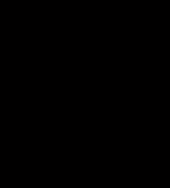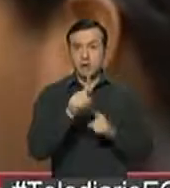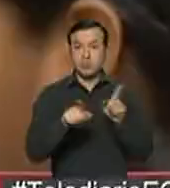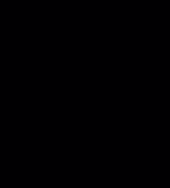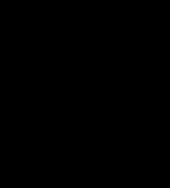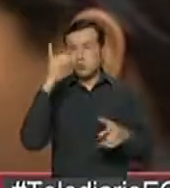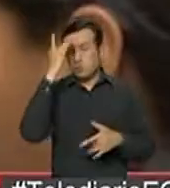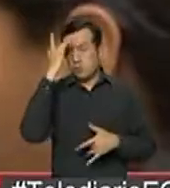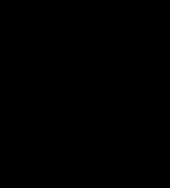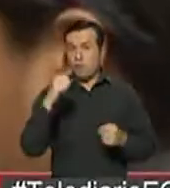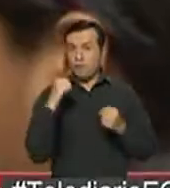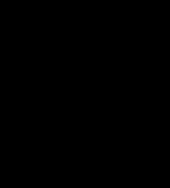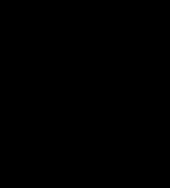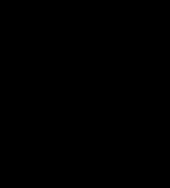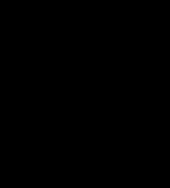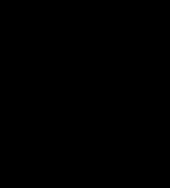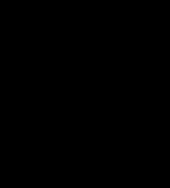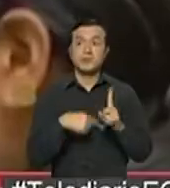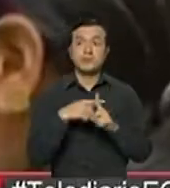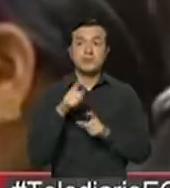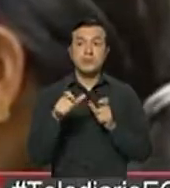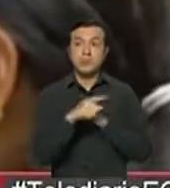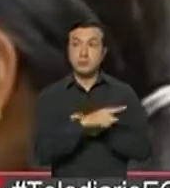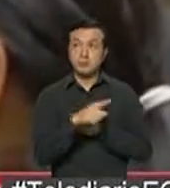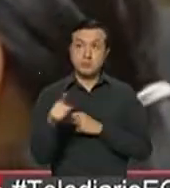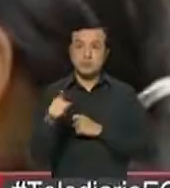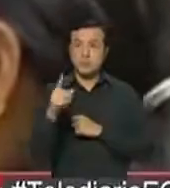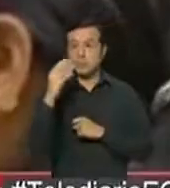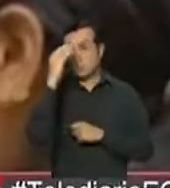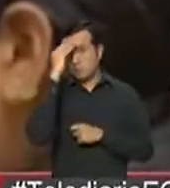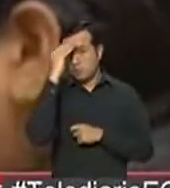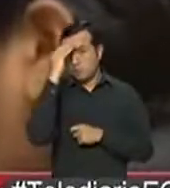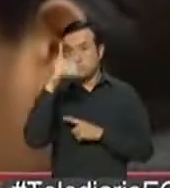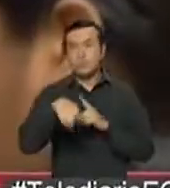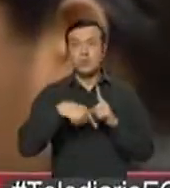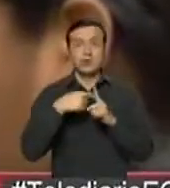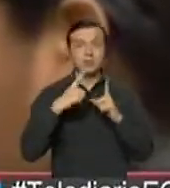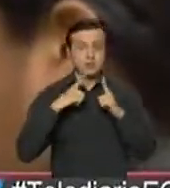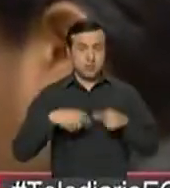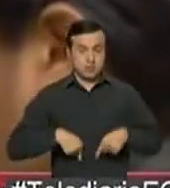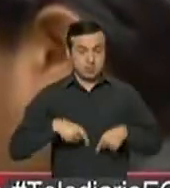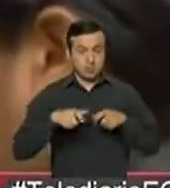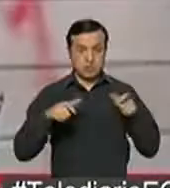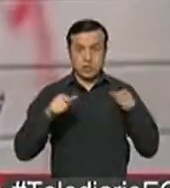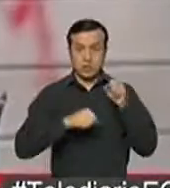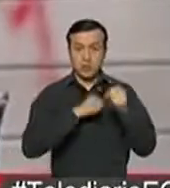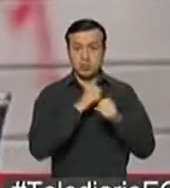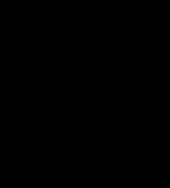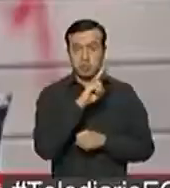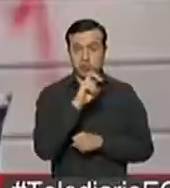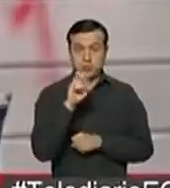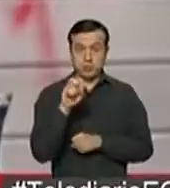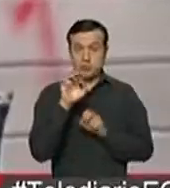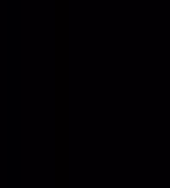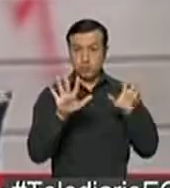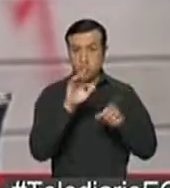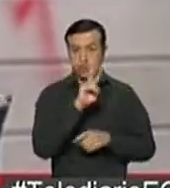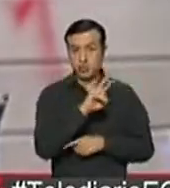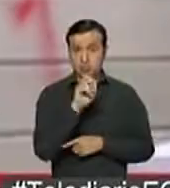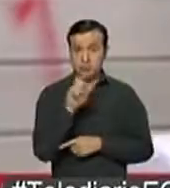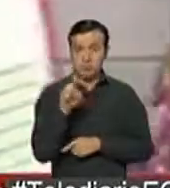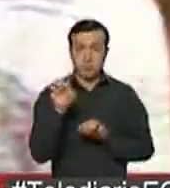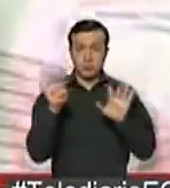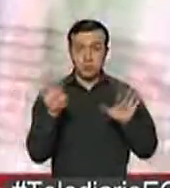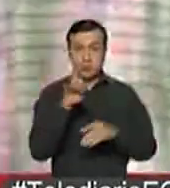enfermedades catastróficas, así como para jubilados del sector de la educación y la salud de los años 2008, 2009 y